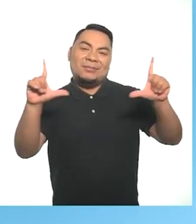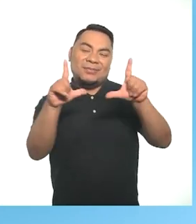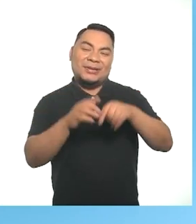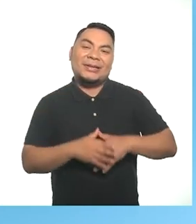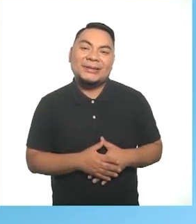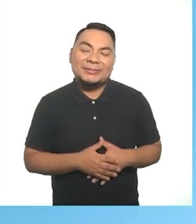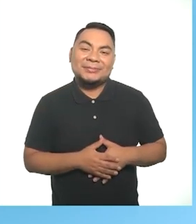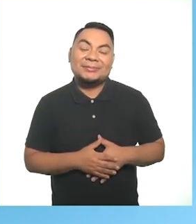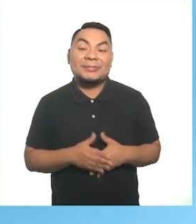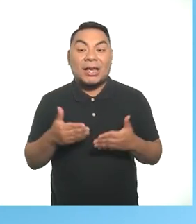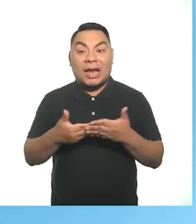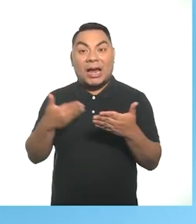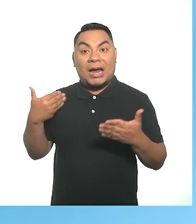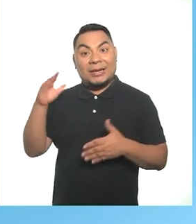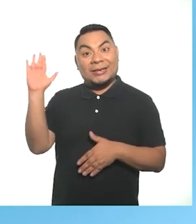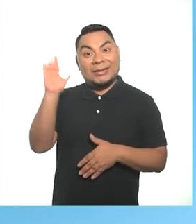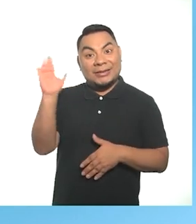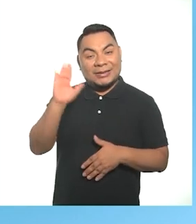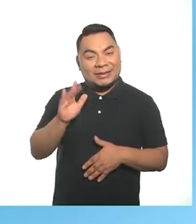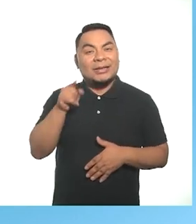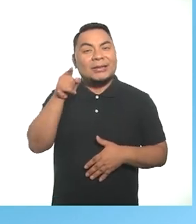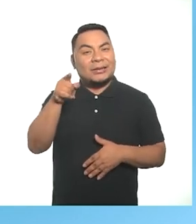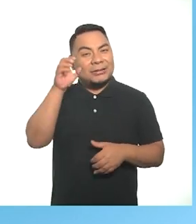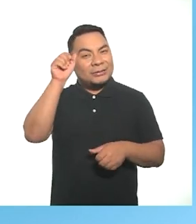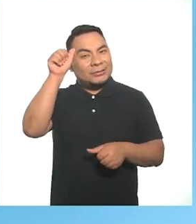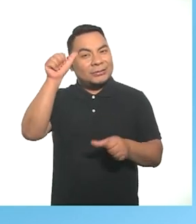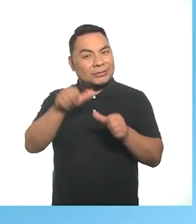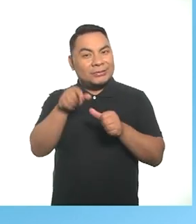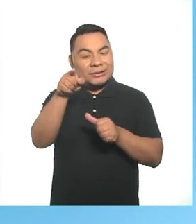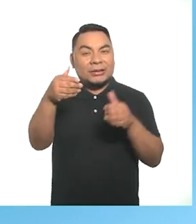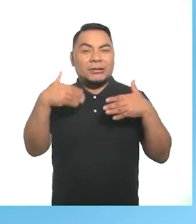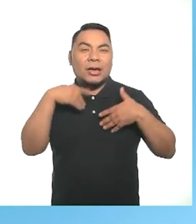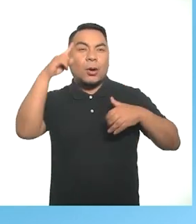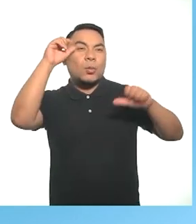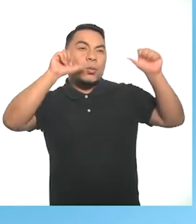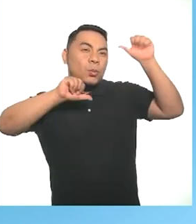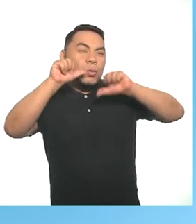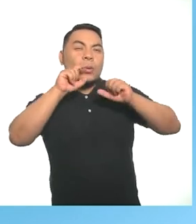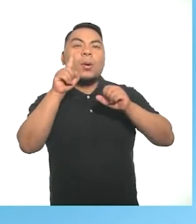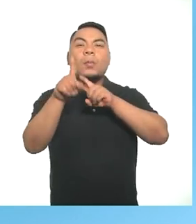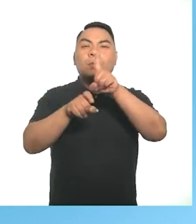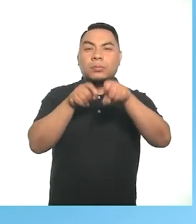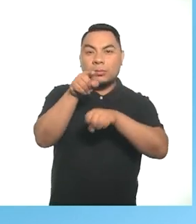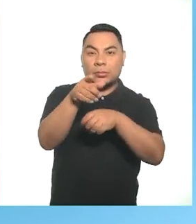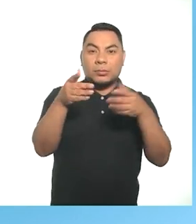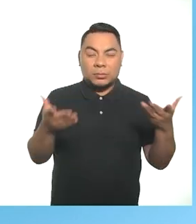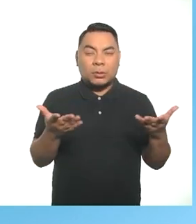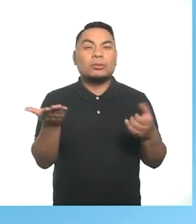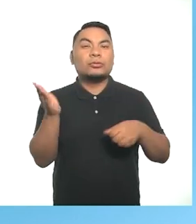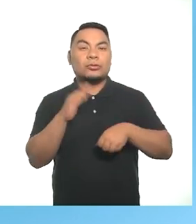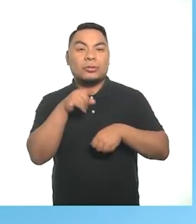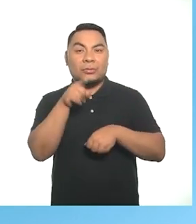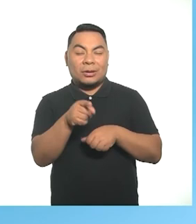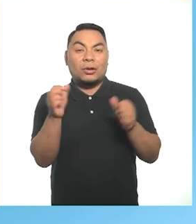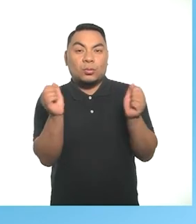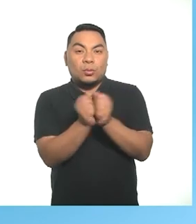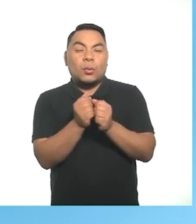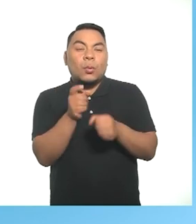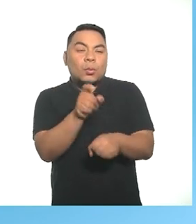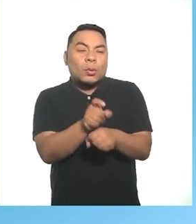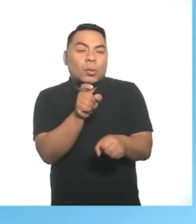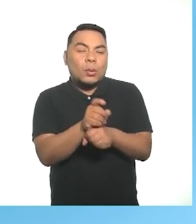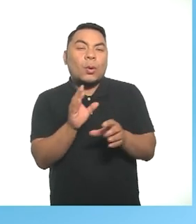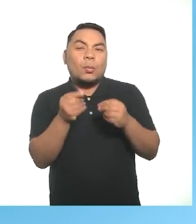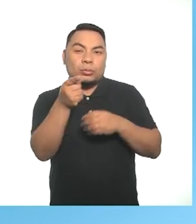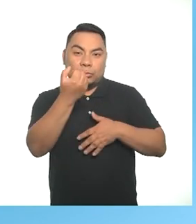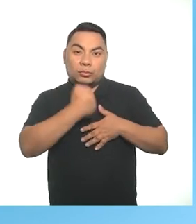del programa. Antes de despedirnos, les recordamos que si tienen dudas o consultas respecto del